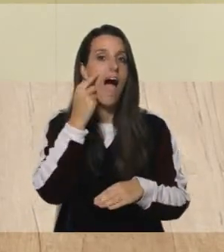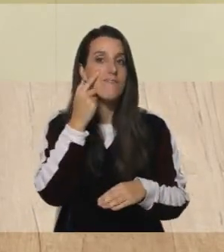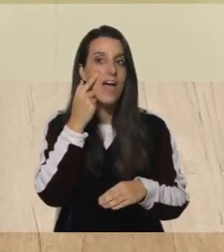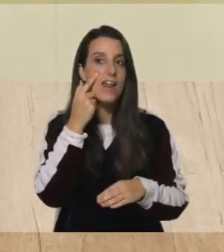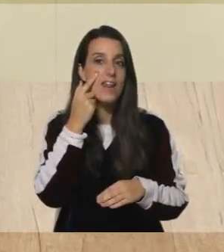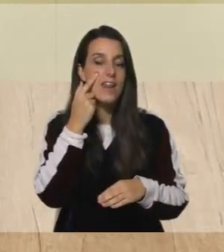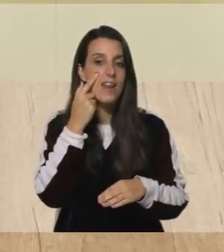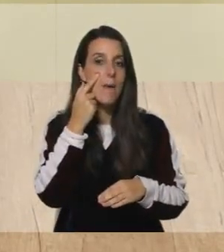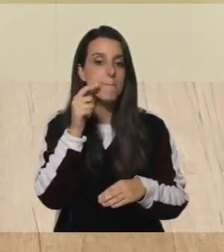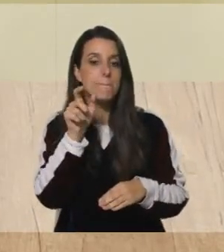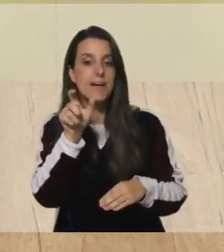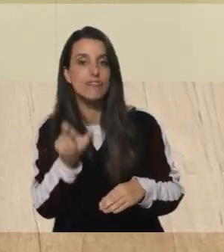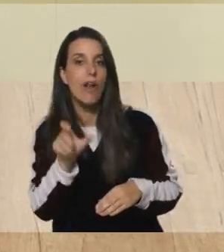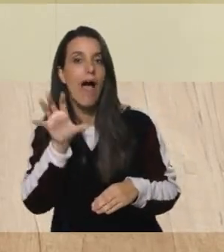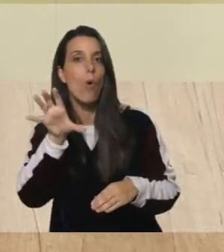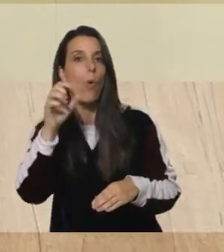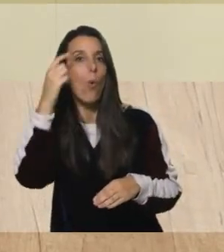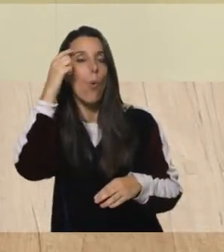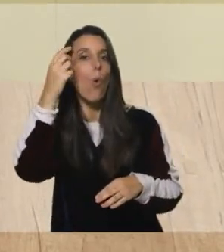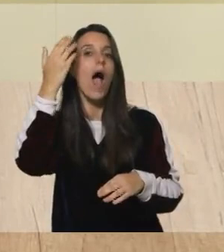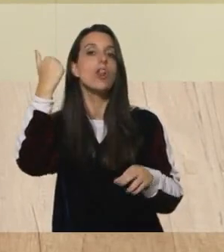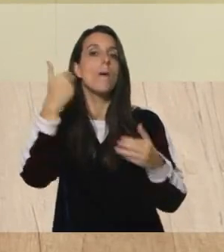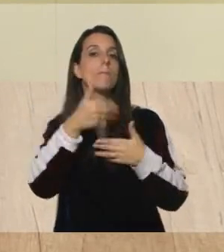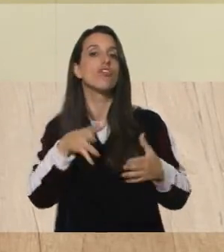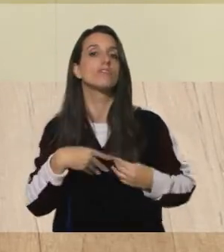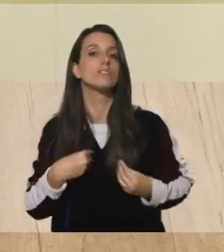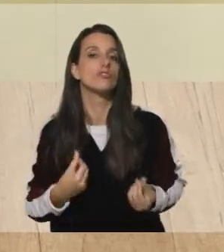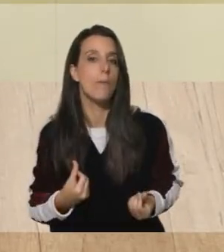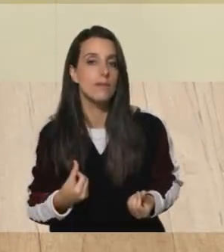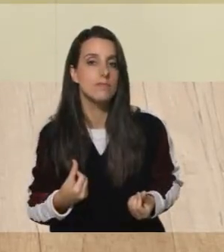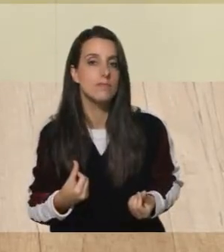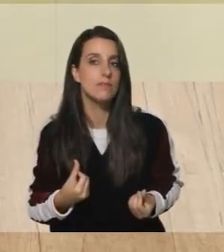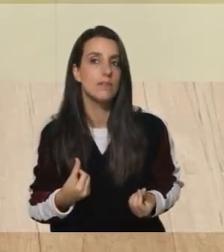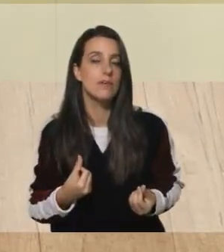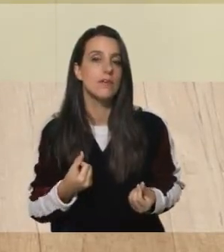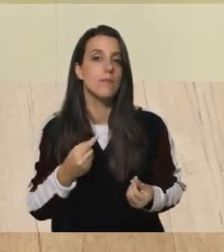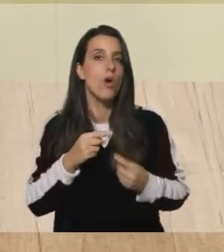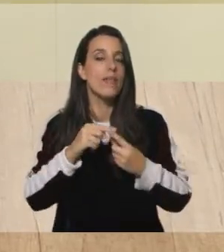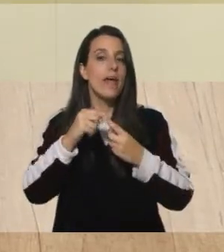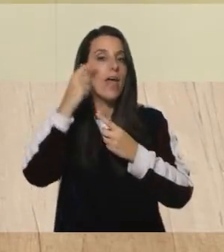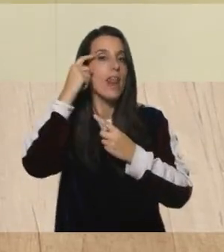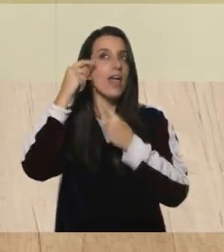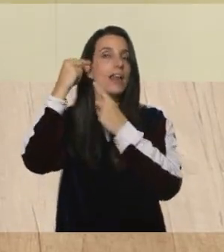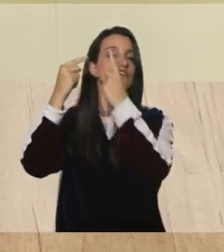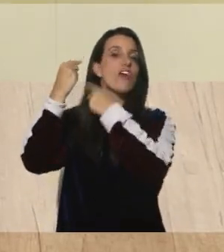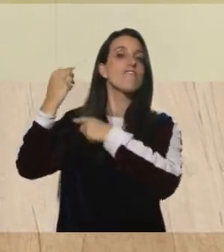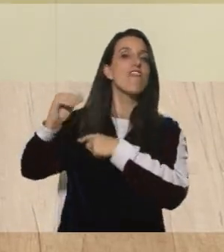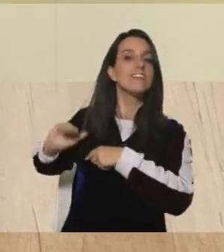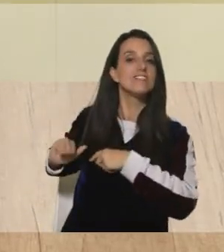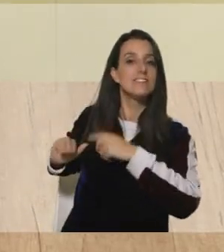hacer que la persona recuerde cuando empezaron esos síntomas a través de las regresiones a la infancia